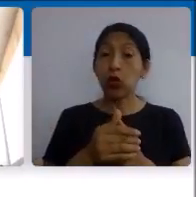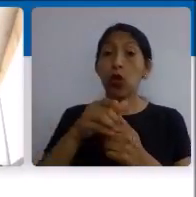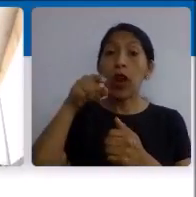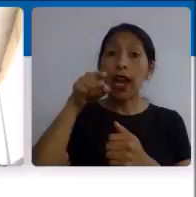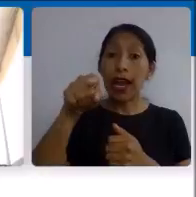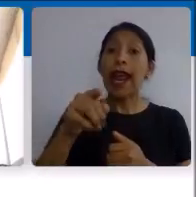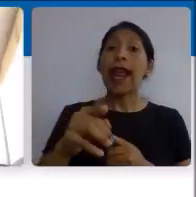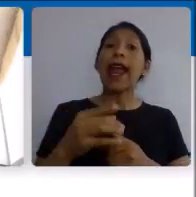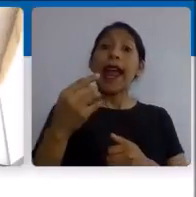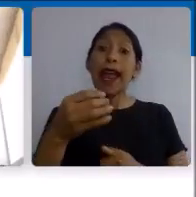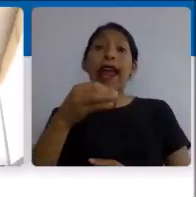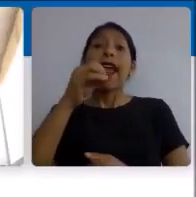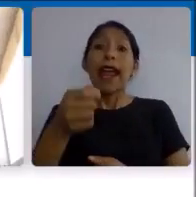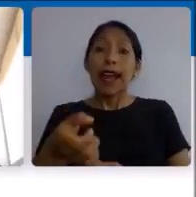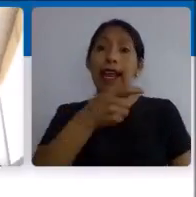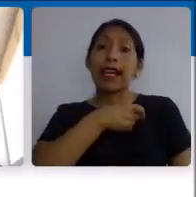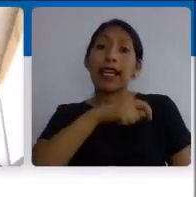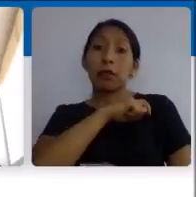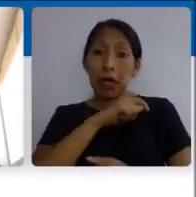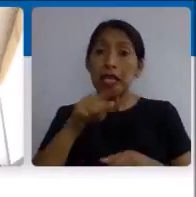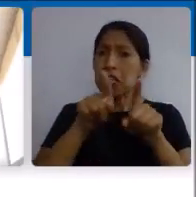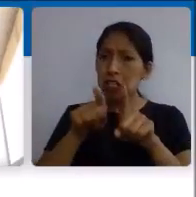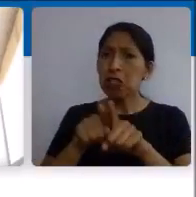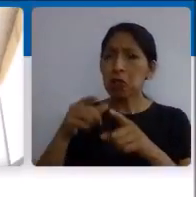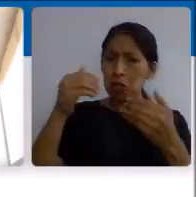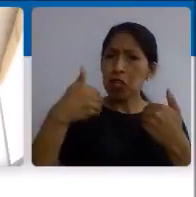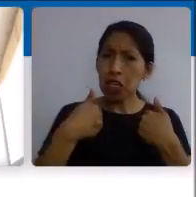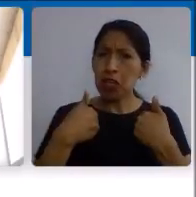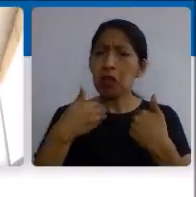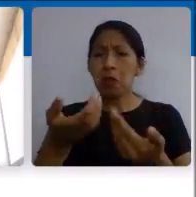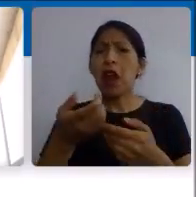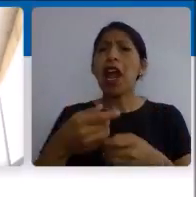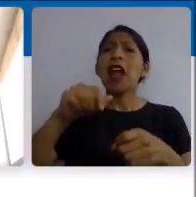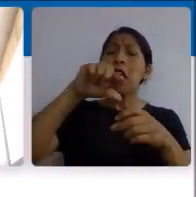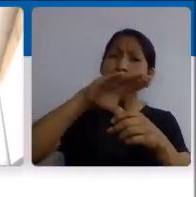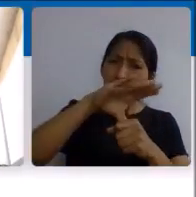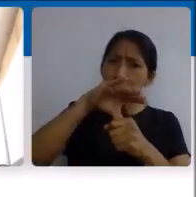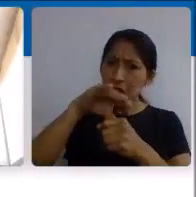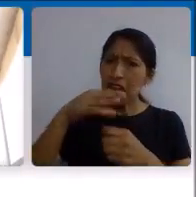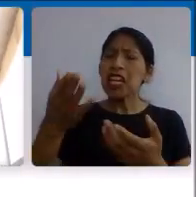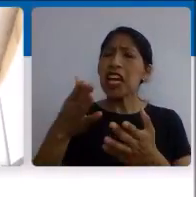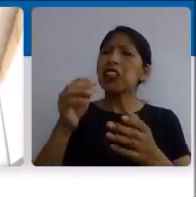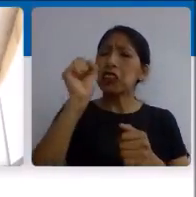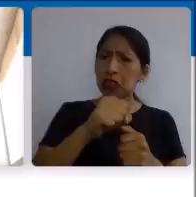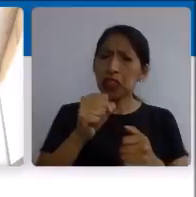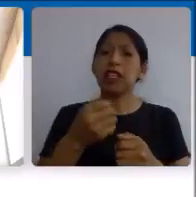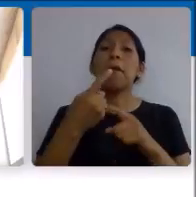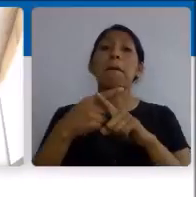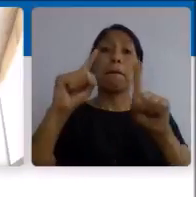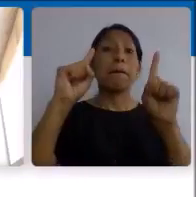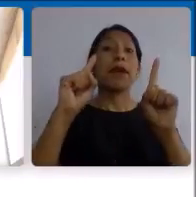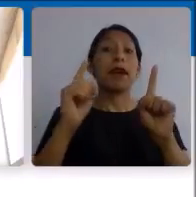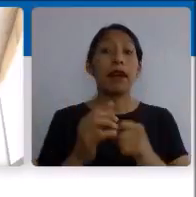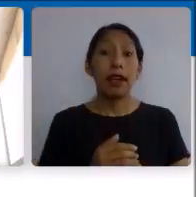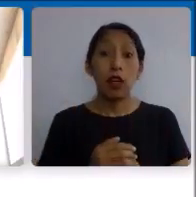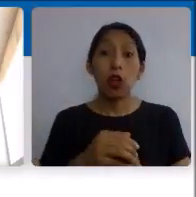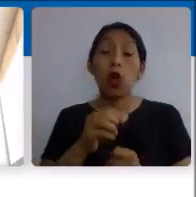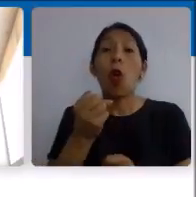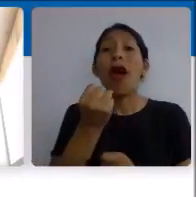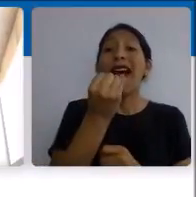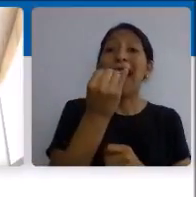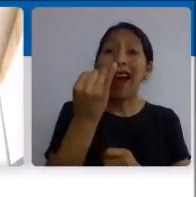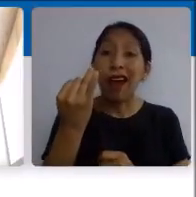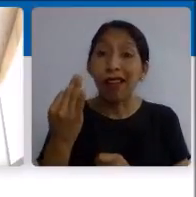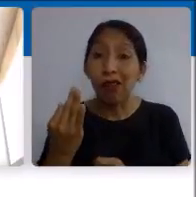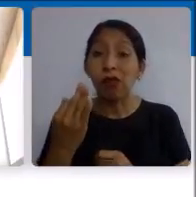en España, ¿no? En el caso de Estados Unidos, las ferias son más locales. Sin embargo, hay ciertas ferias emblemáticas,